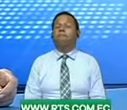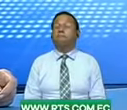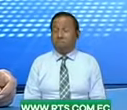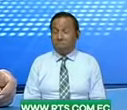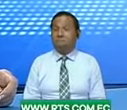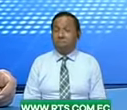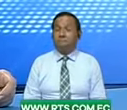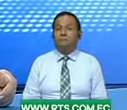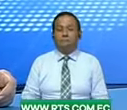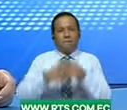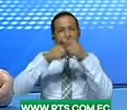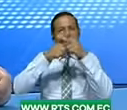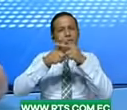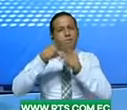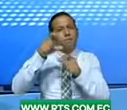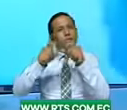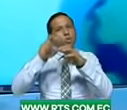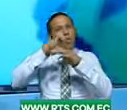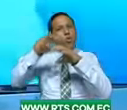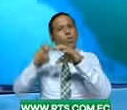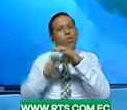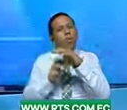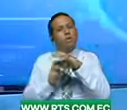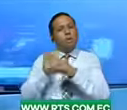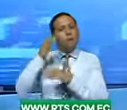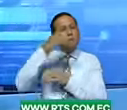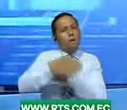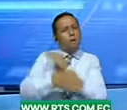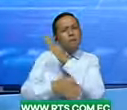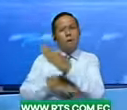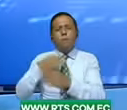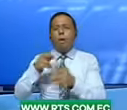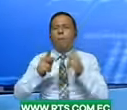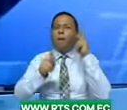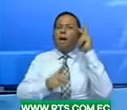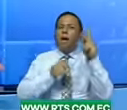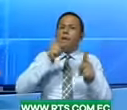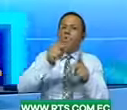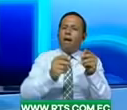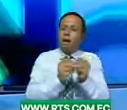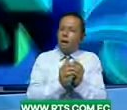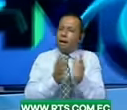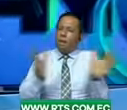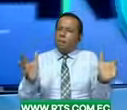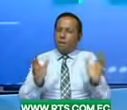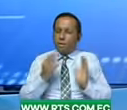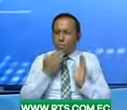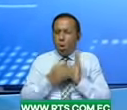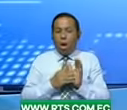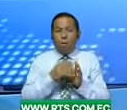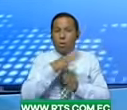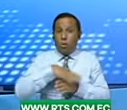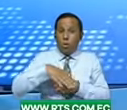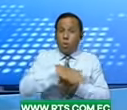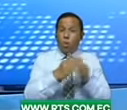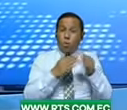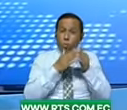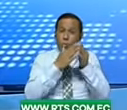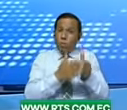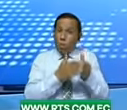Así es, amigos, inició la afluencia de turistas a las playas donde hay una amplia oferta. En Puerto Engabao, por ejemplo, las hosterías ya